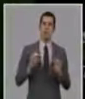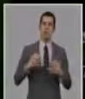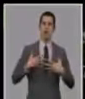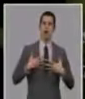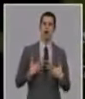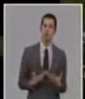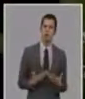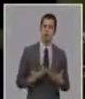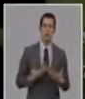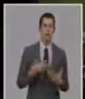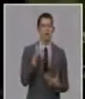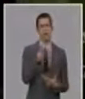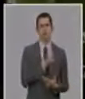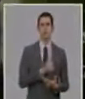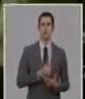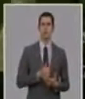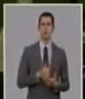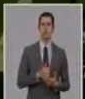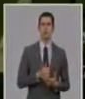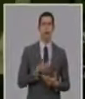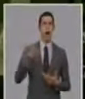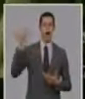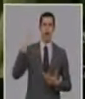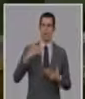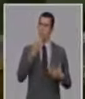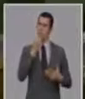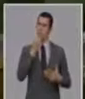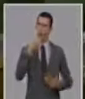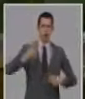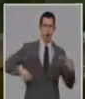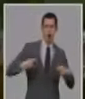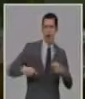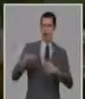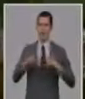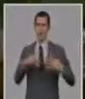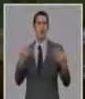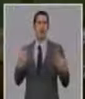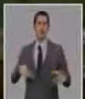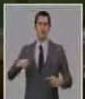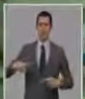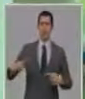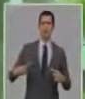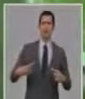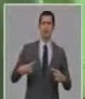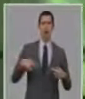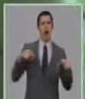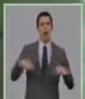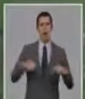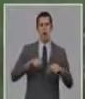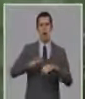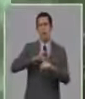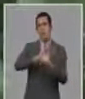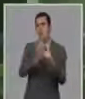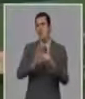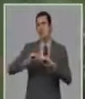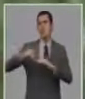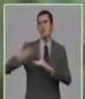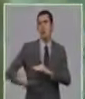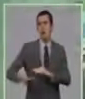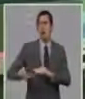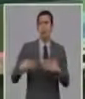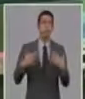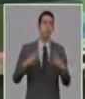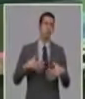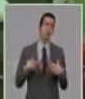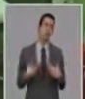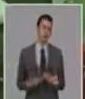hecho, existe bien documentado un síndrome que es el síndrome de fatiga crónica, que obedece a múltiples